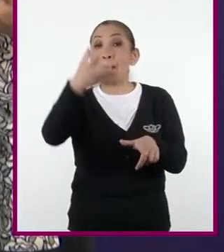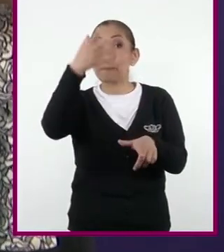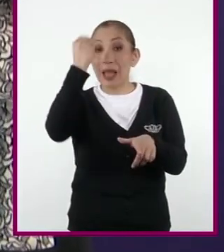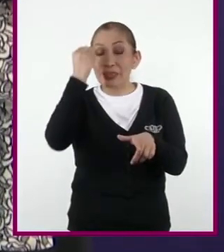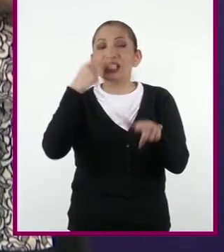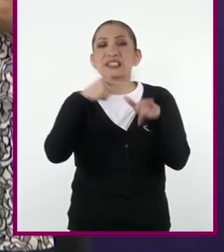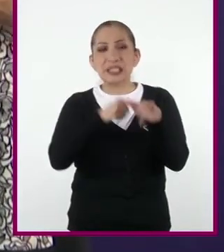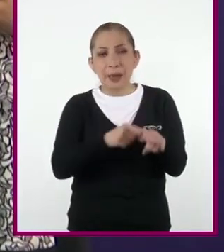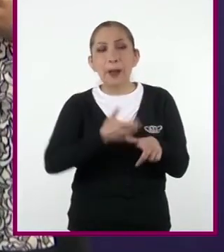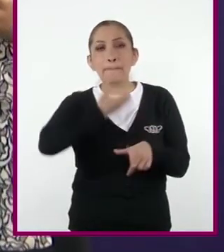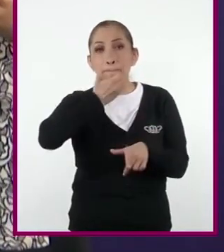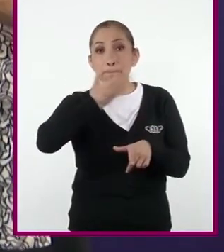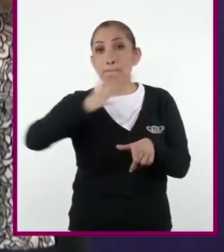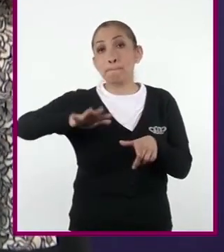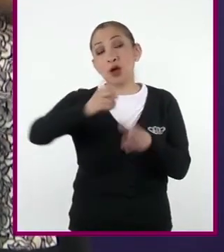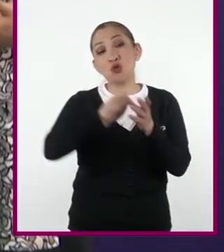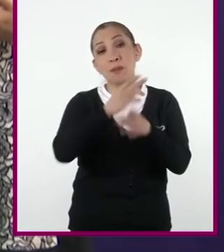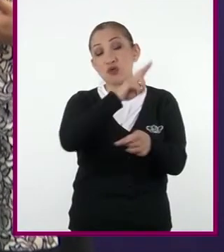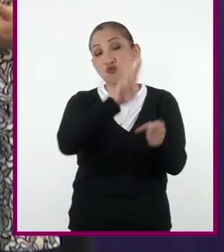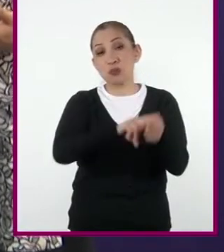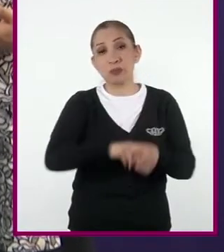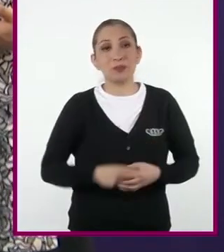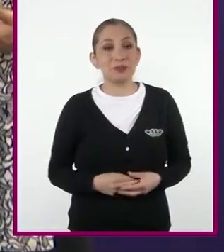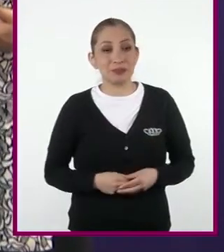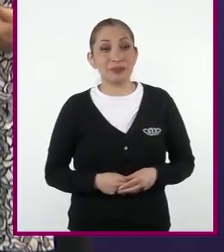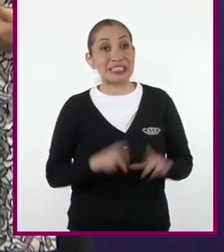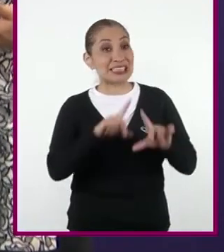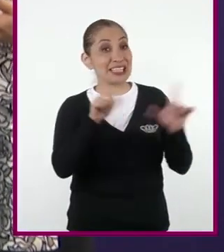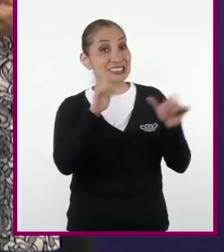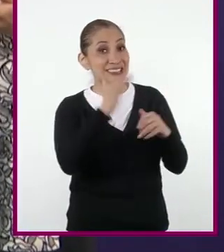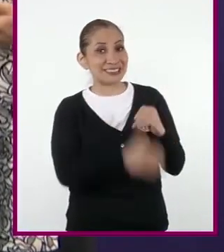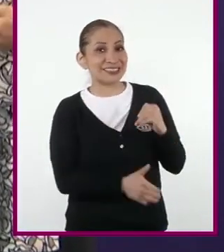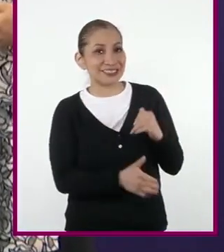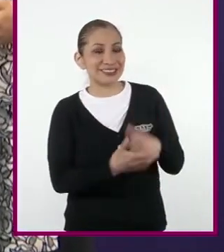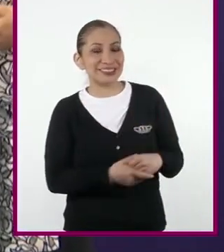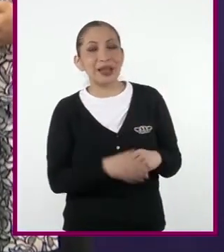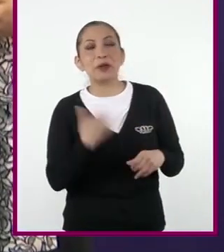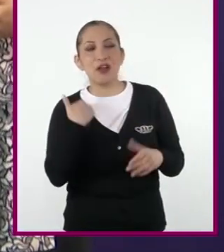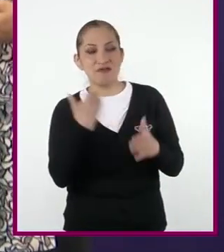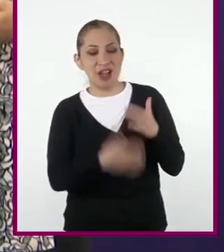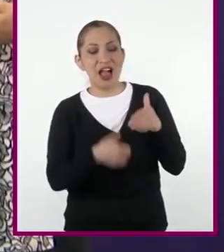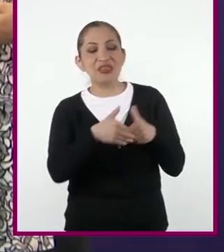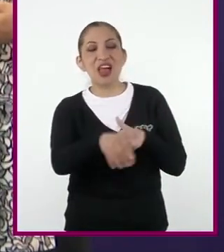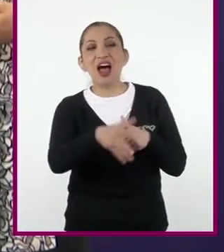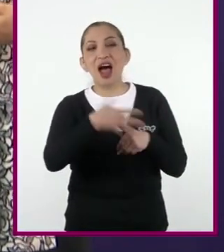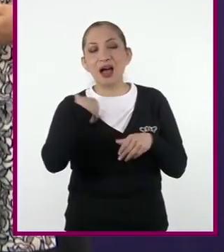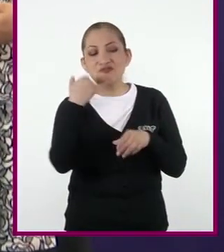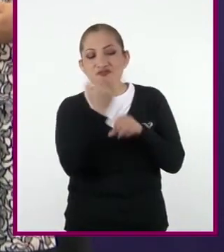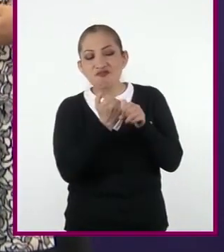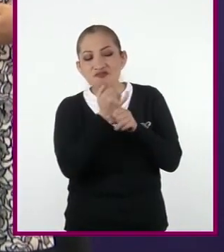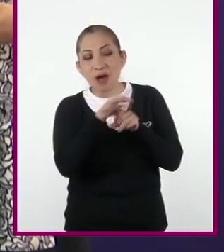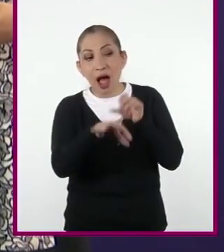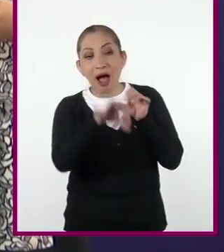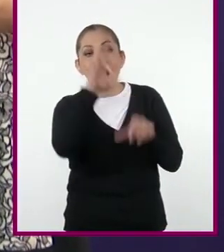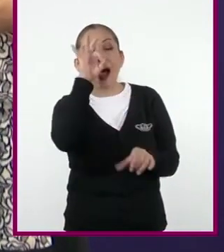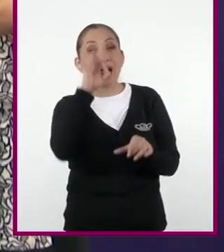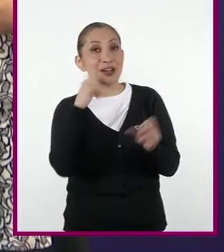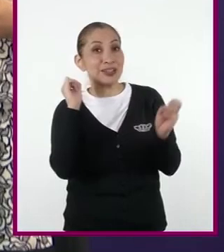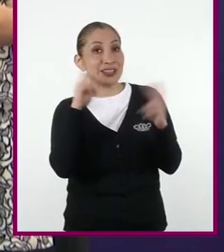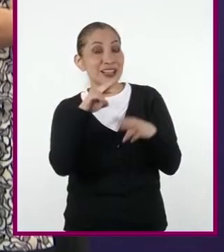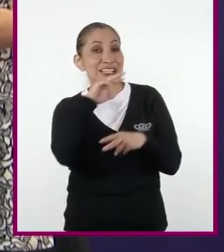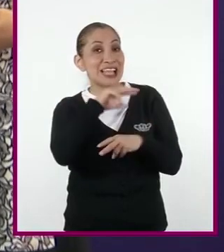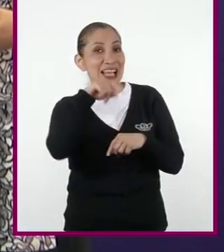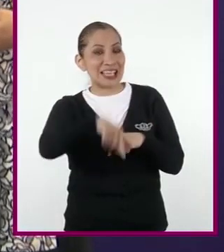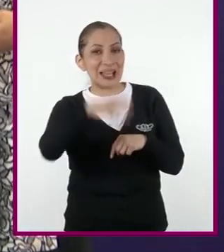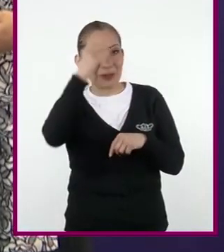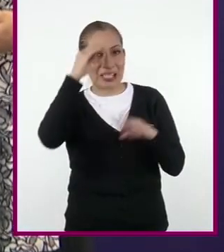aprendiendo y sigamos adaptándonos a la nueva normalidad. ¡Listo! Terminamos. Pero aún nos queda mucho por explorar y descubrir, así que nos vemos